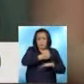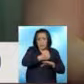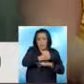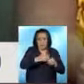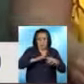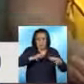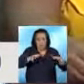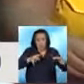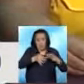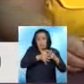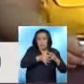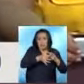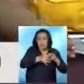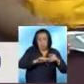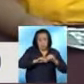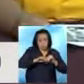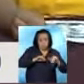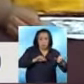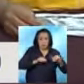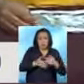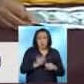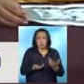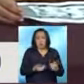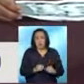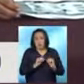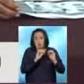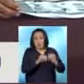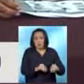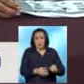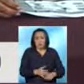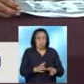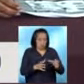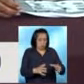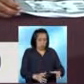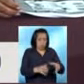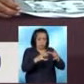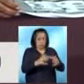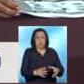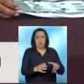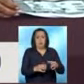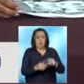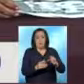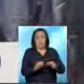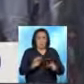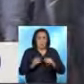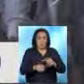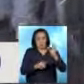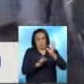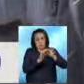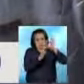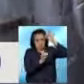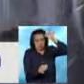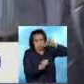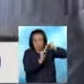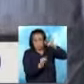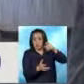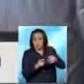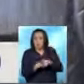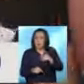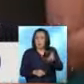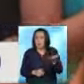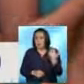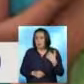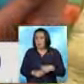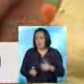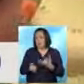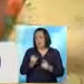estructura adicional, le hemos puesto el reposo de cemento y le vamos a colocar unos tirantes adicionales. En los últimos días, su gestión también